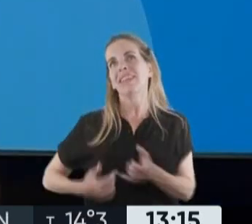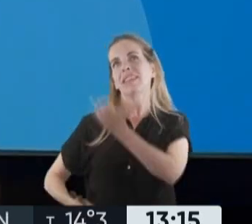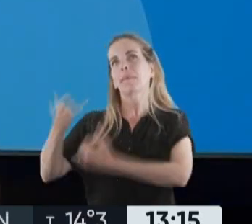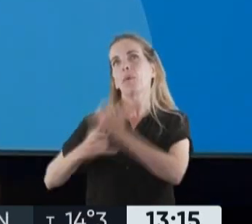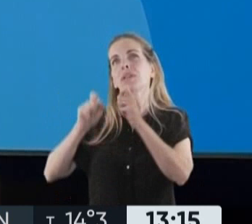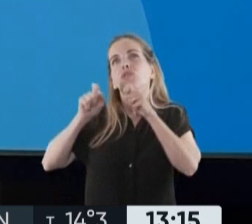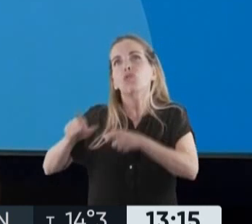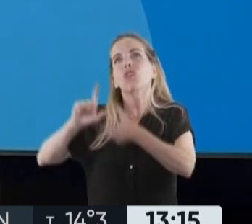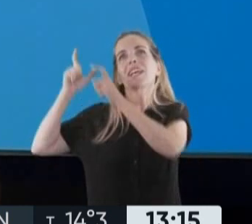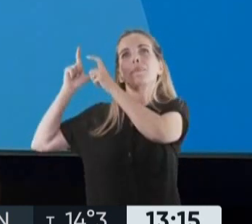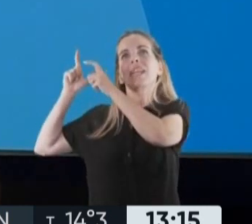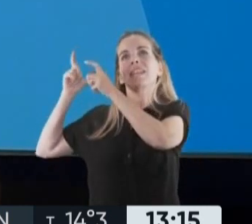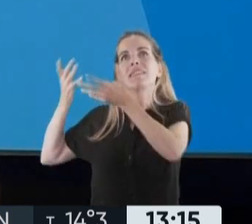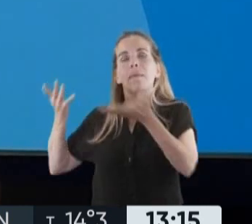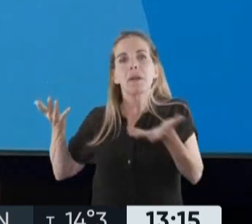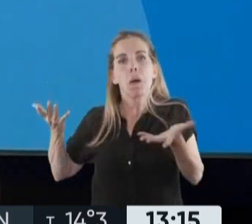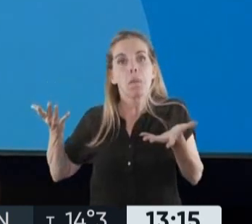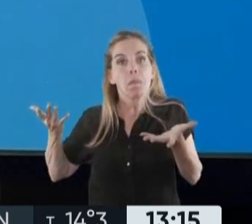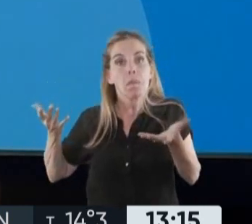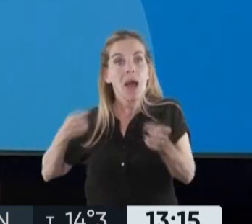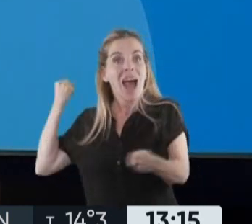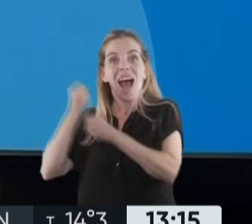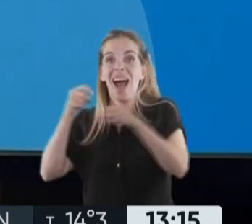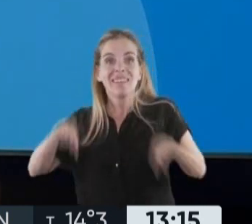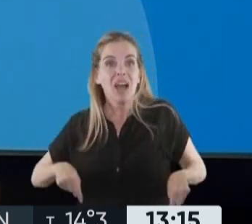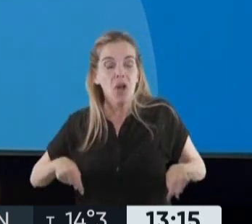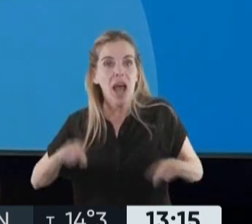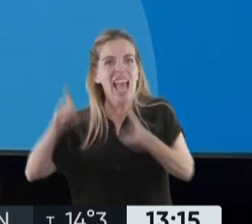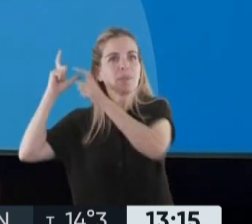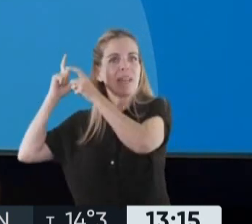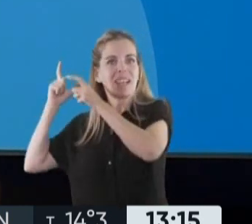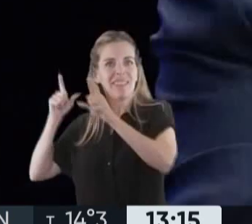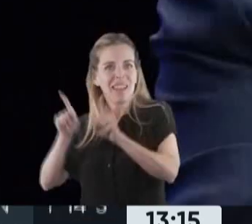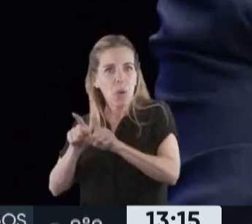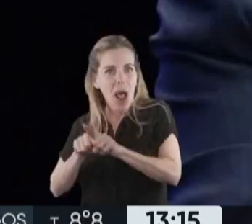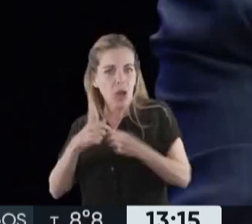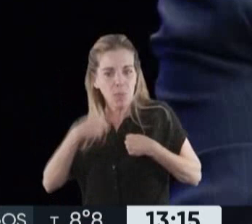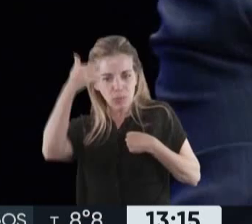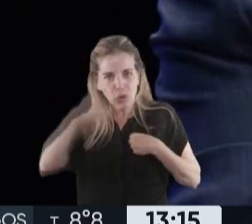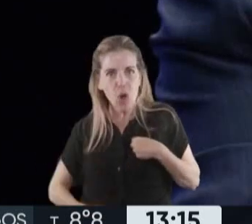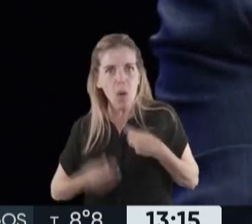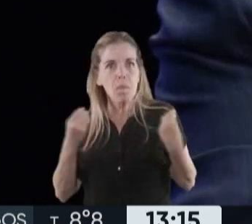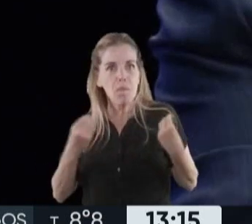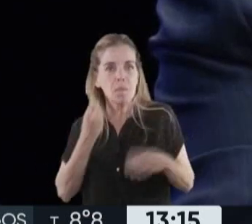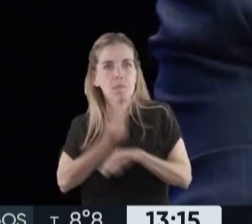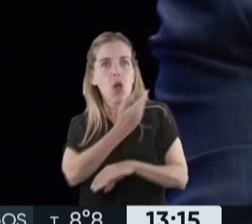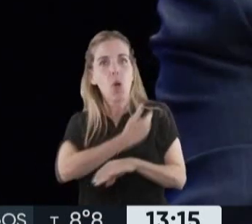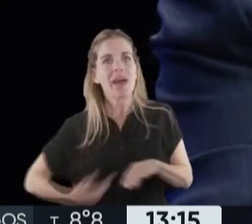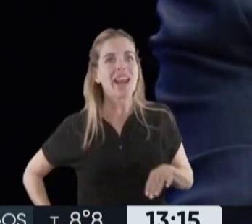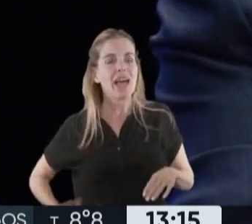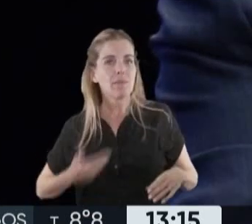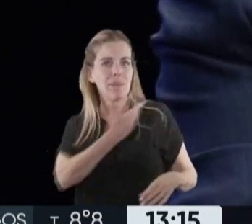Dios, ningún presidente tuvo la experiencia que tuve yo, de tener que gobernar en una pandemia en un